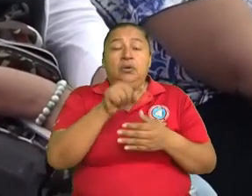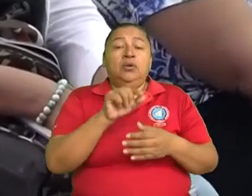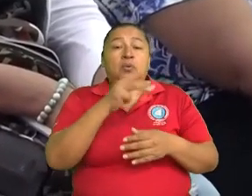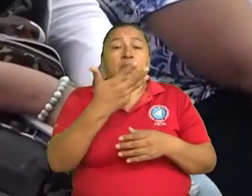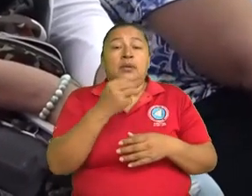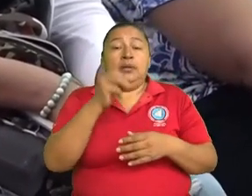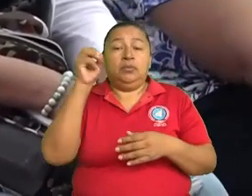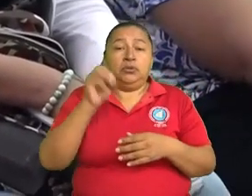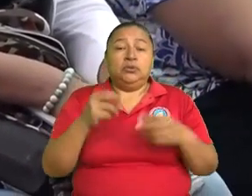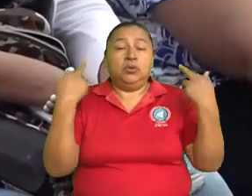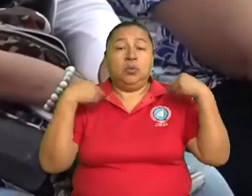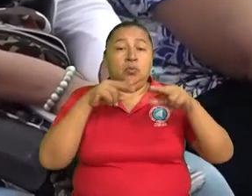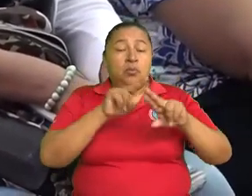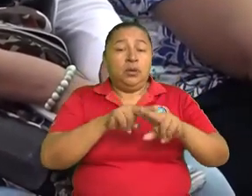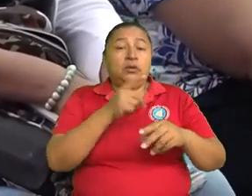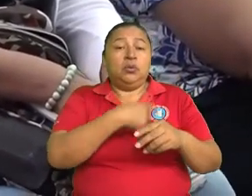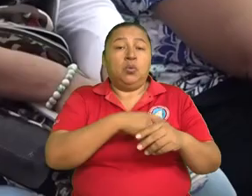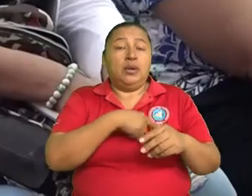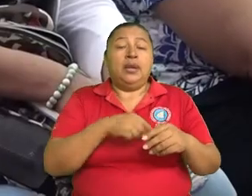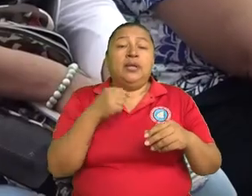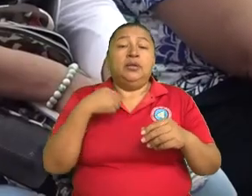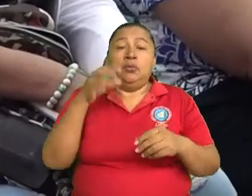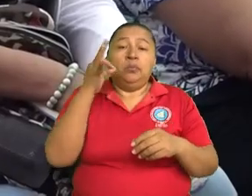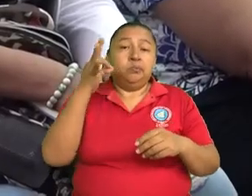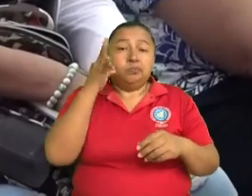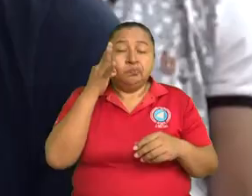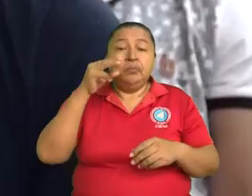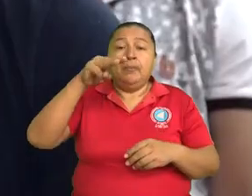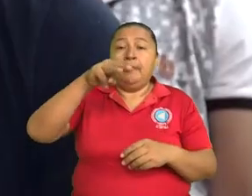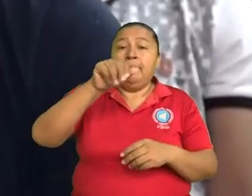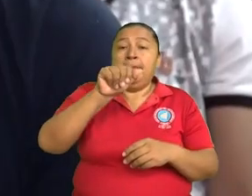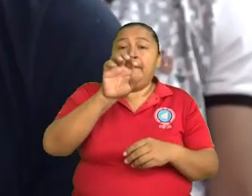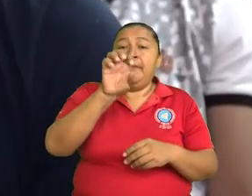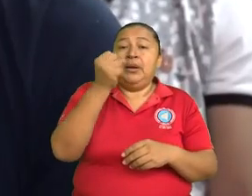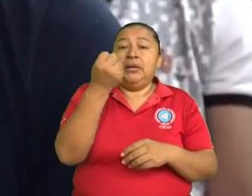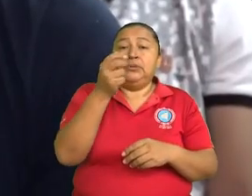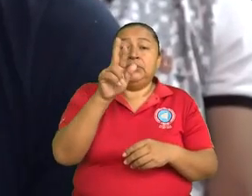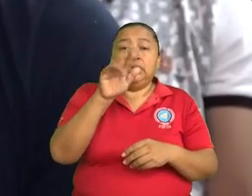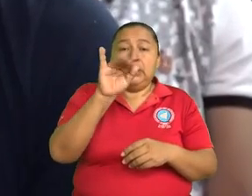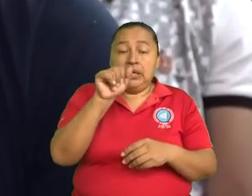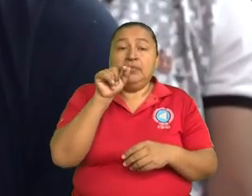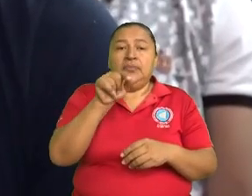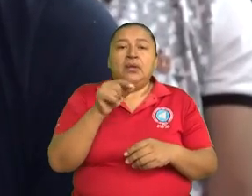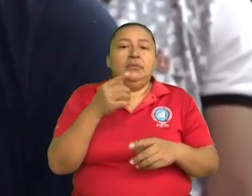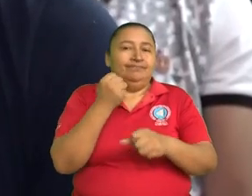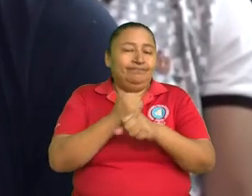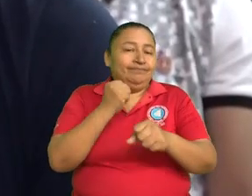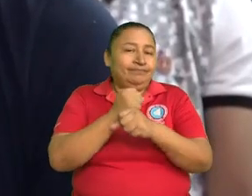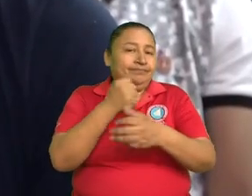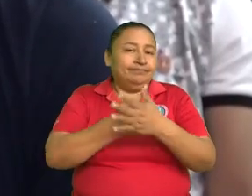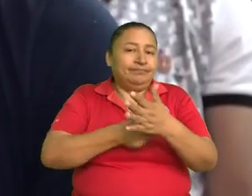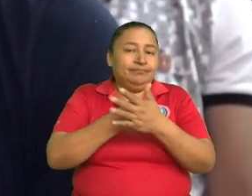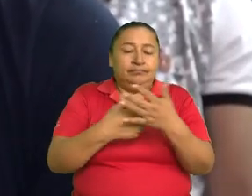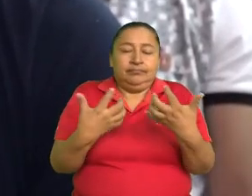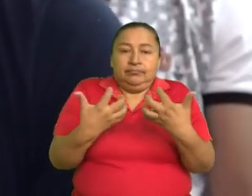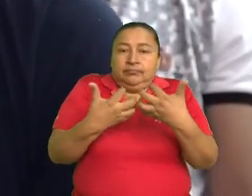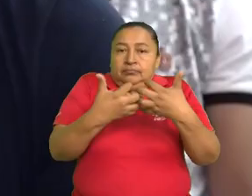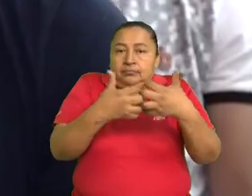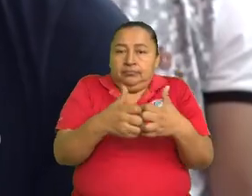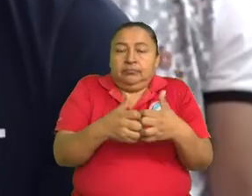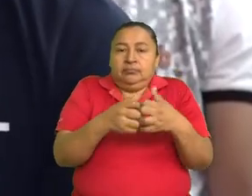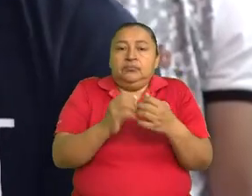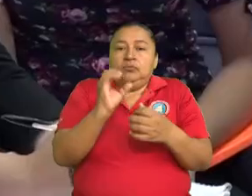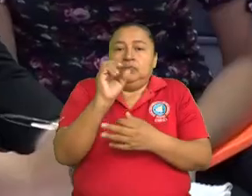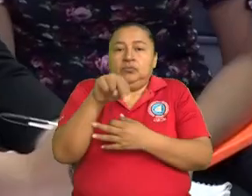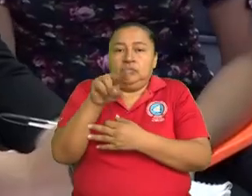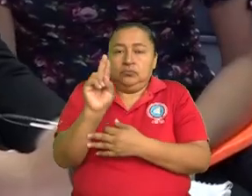90% de los maestros de escuelas normales con maestría. O sea, ha sido un esfuerzo extraordinario articulado con el